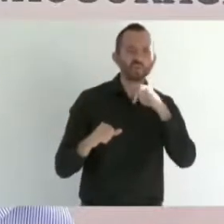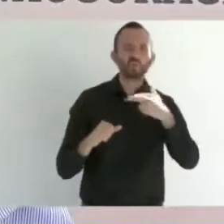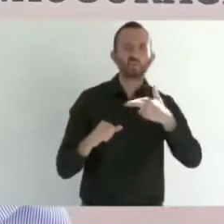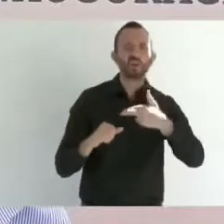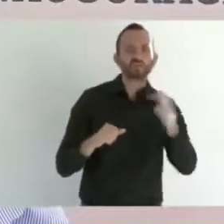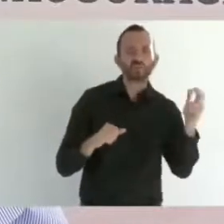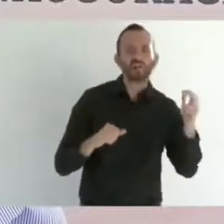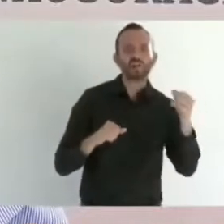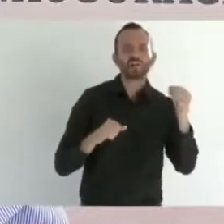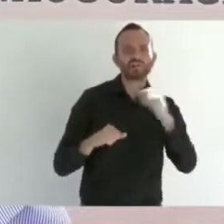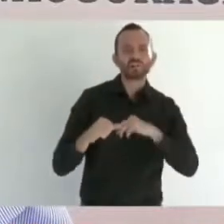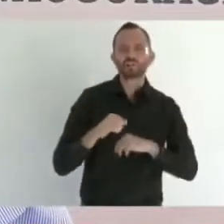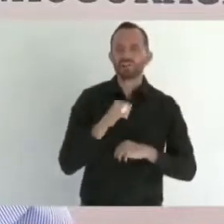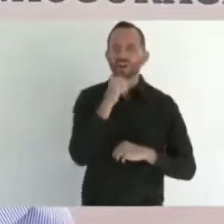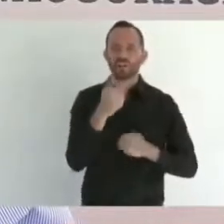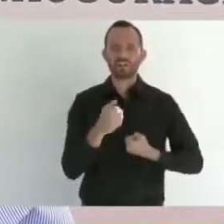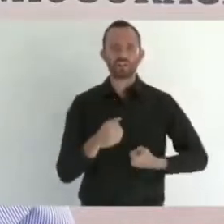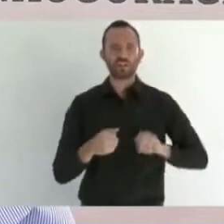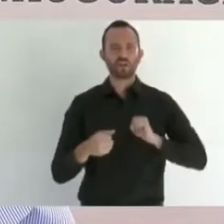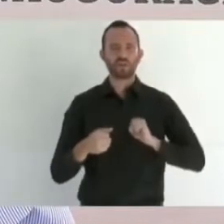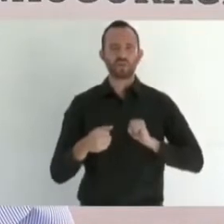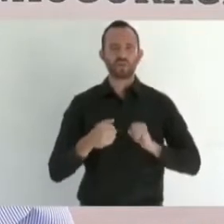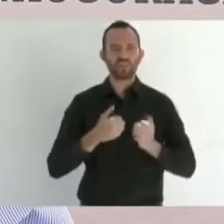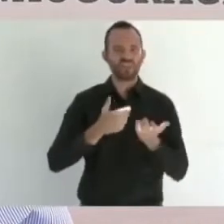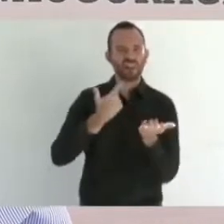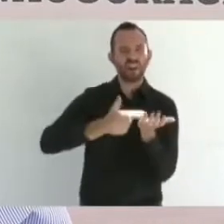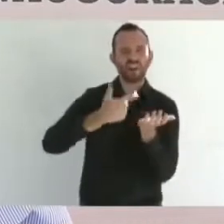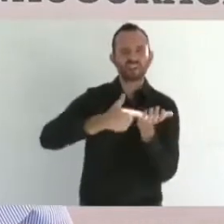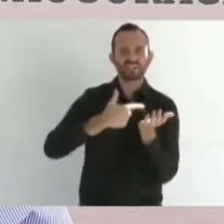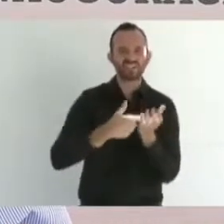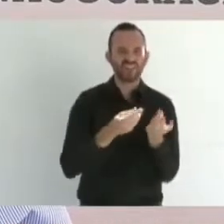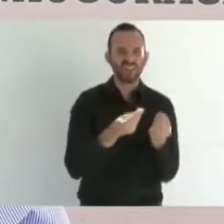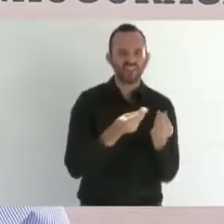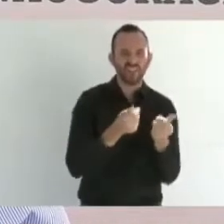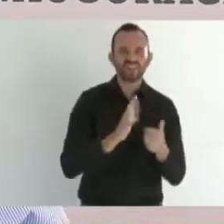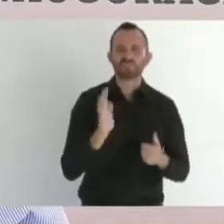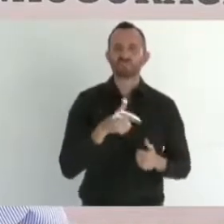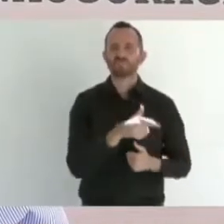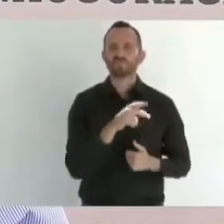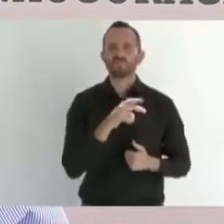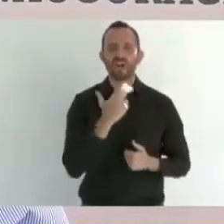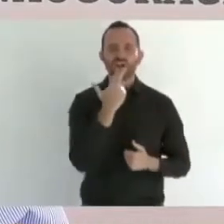con exceso de grasas y azúcares